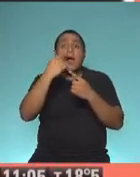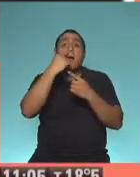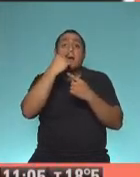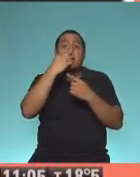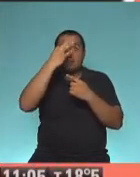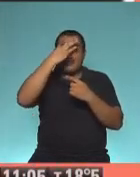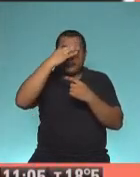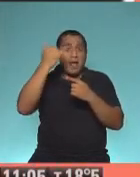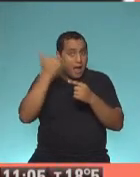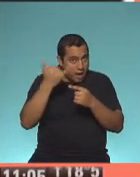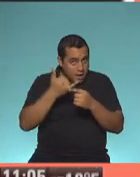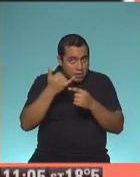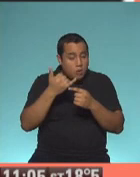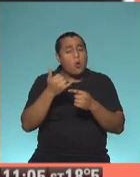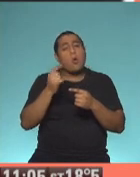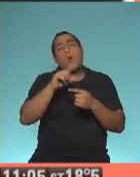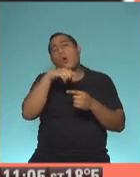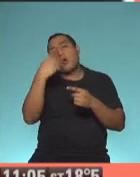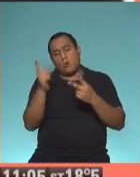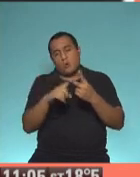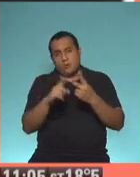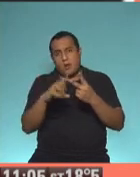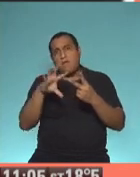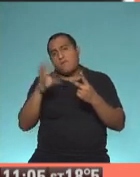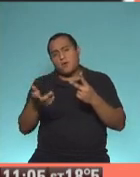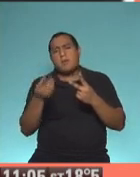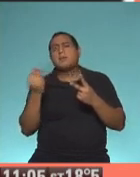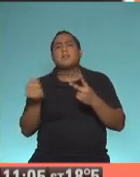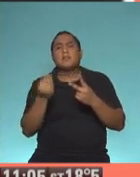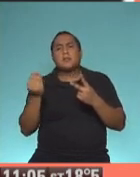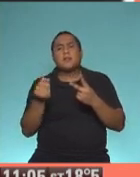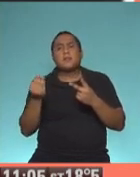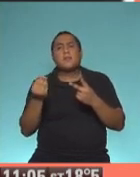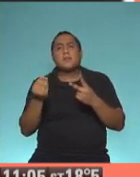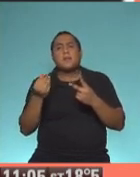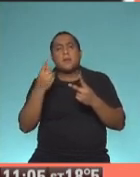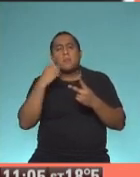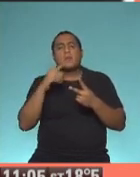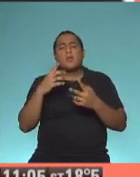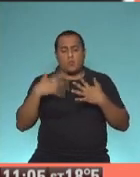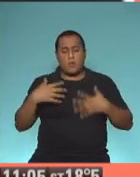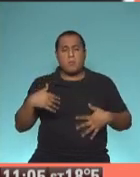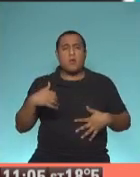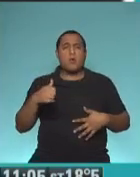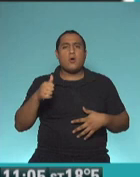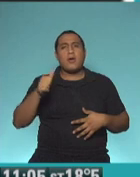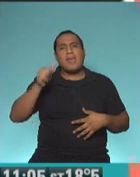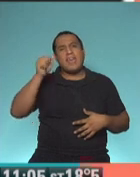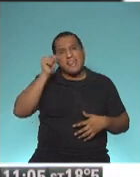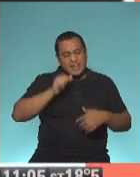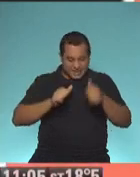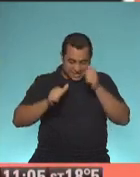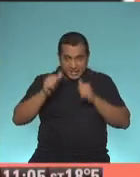nariz. Y hay otra manera de testear que es si te quedó una cicatriz en el cuerpo, que es defensas,